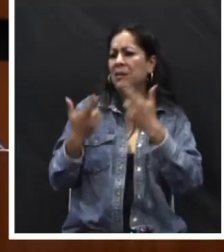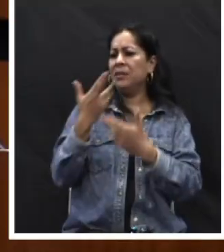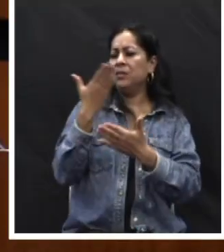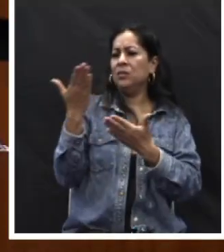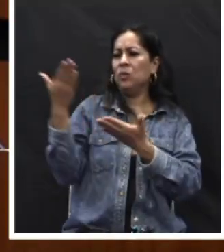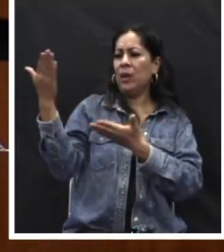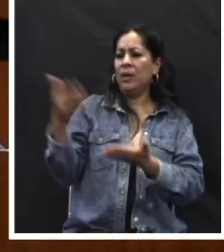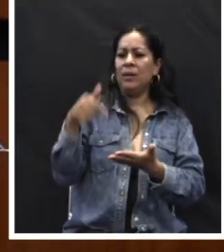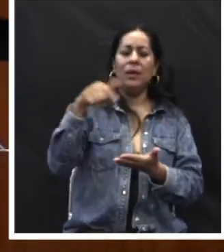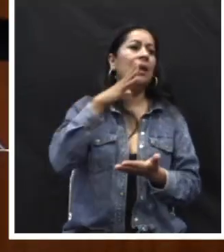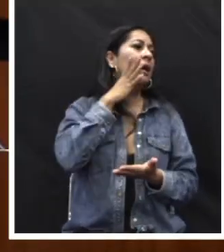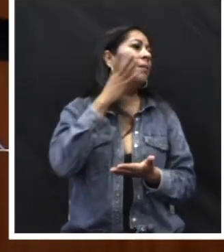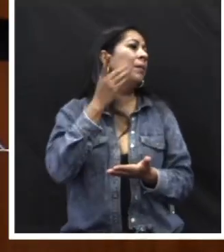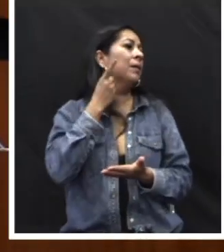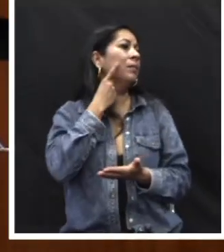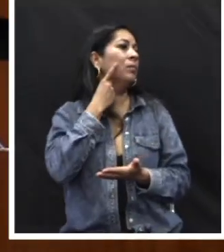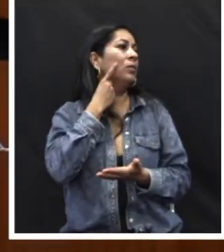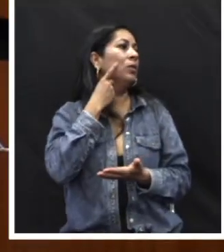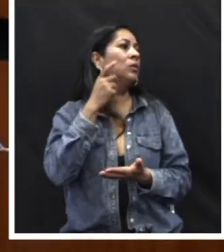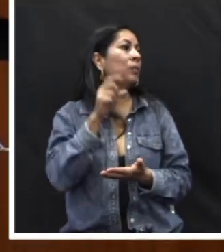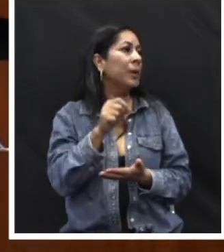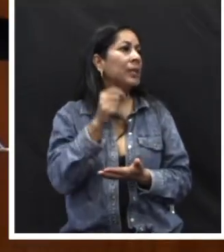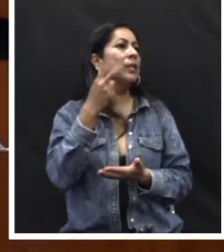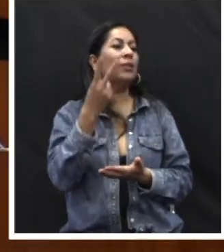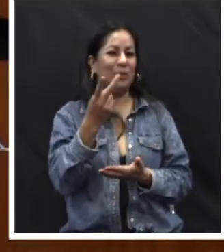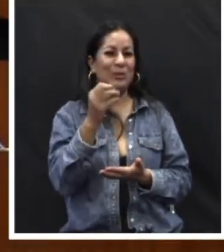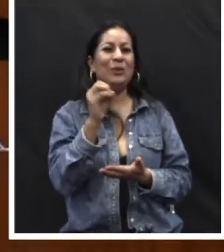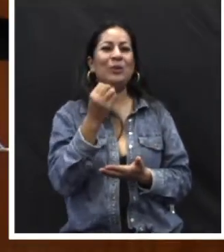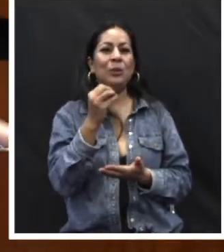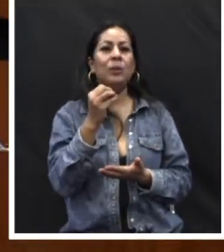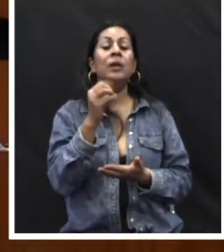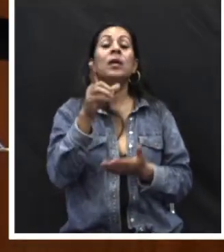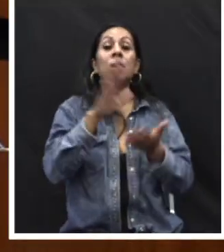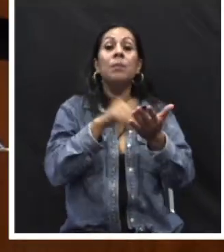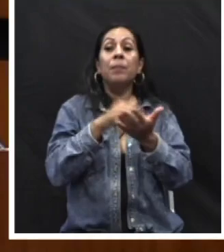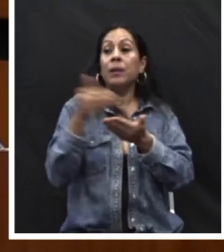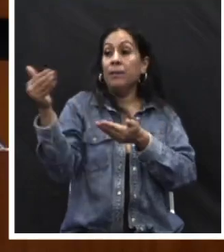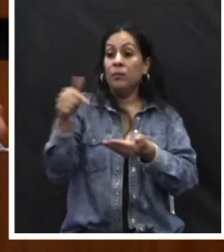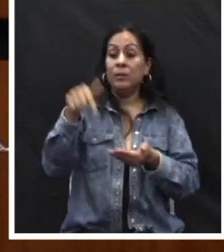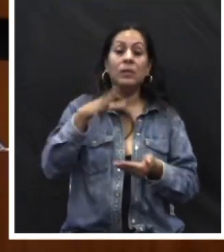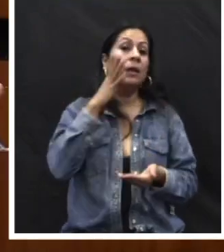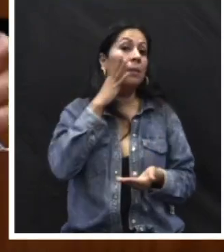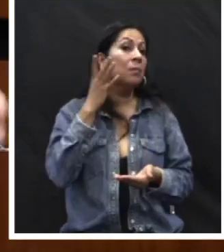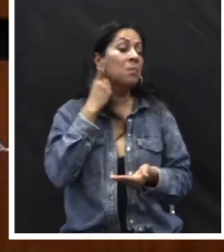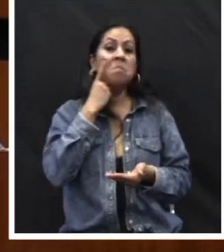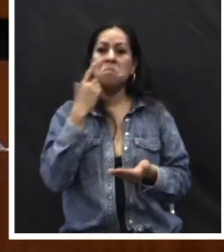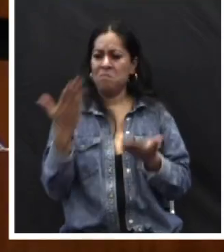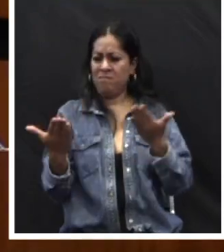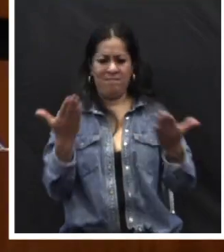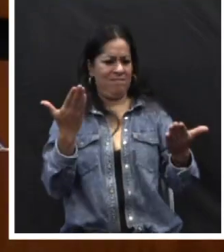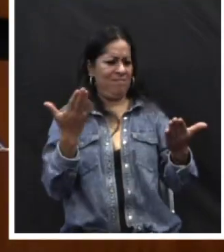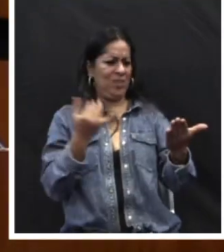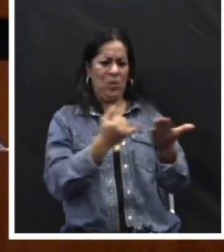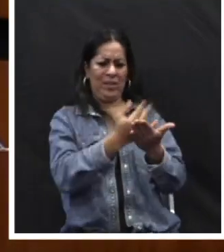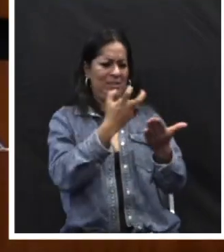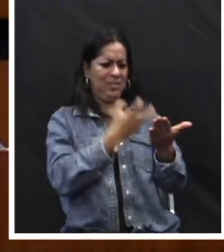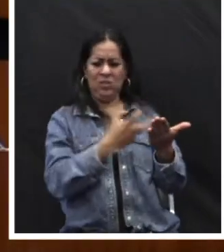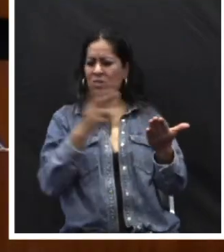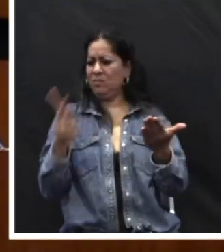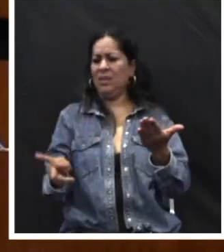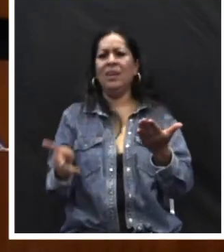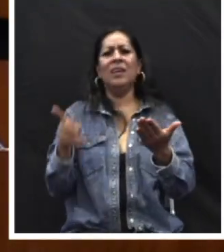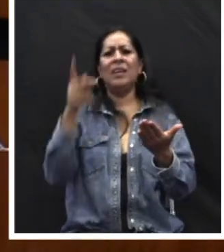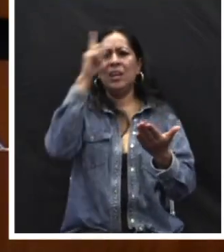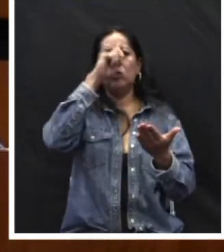al Congreso el 22 de octubre. Pero el documento que llegó a este Congreso no coincide con el dictamen que aprobó